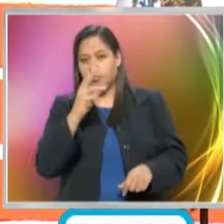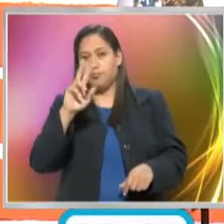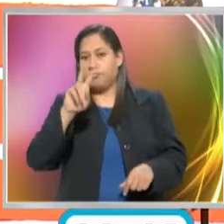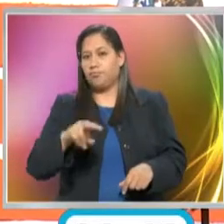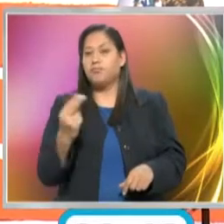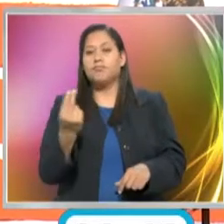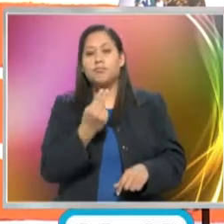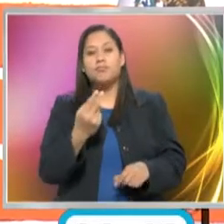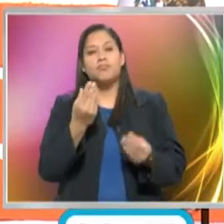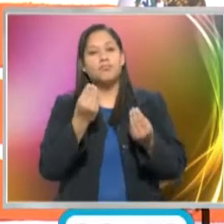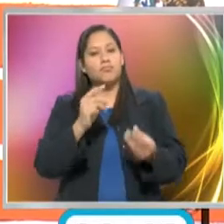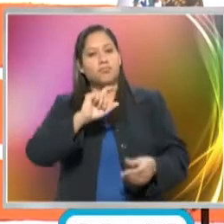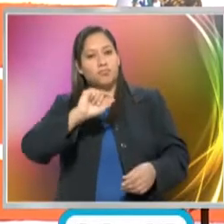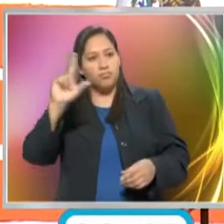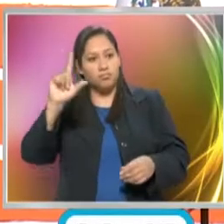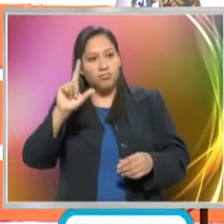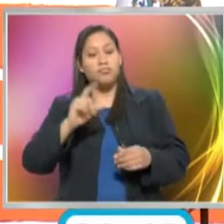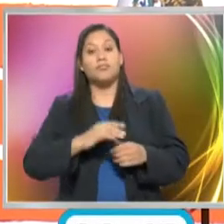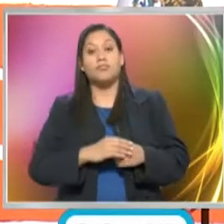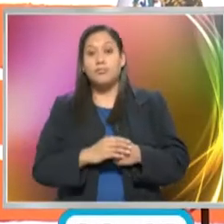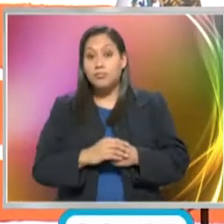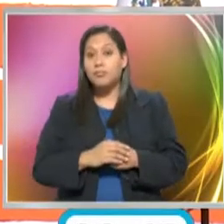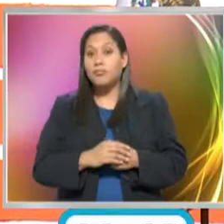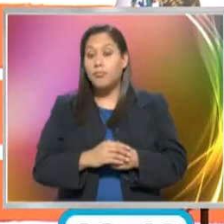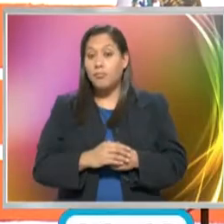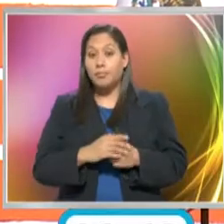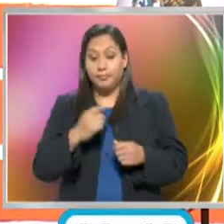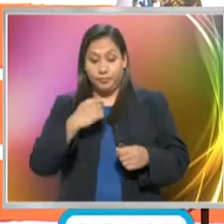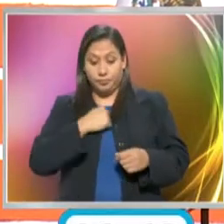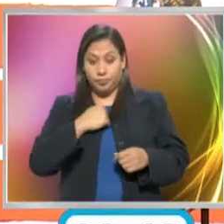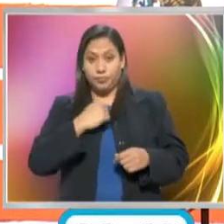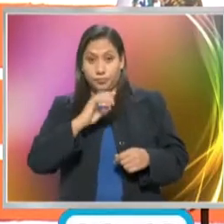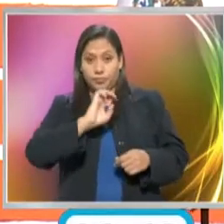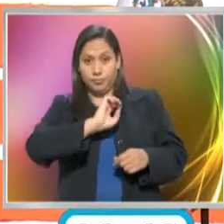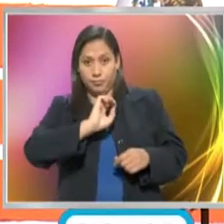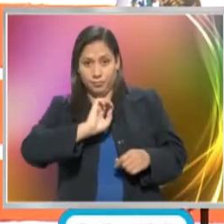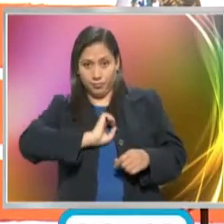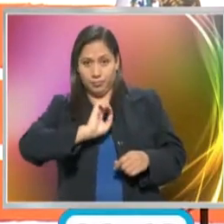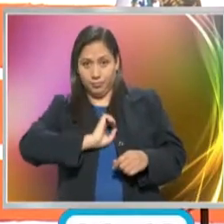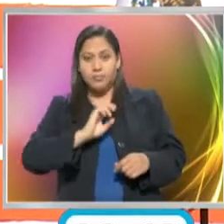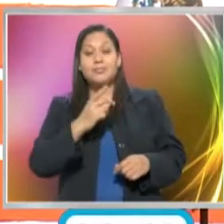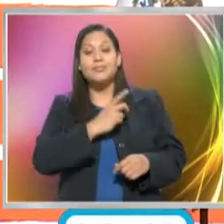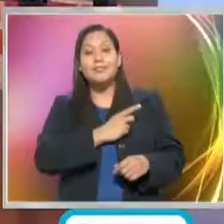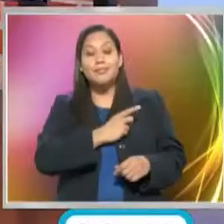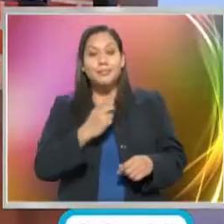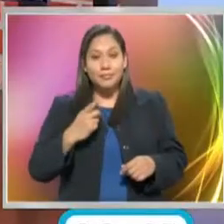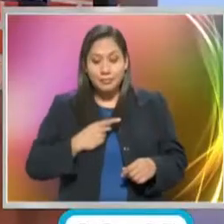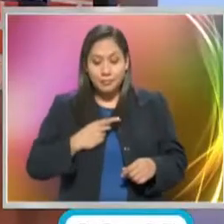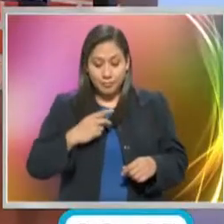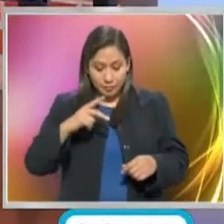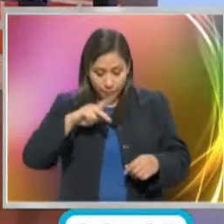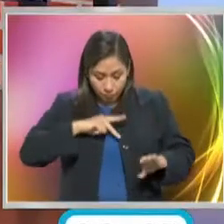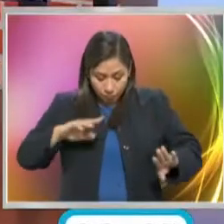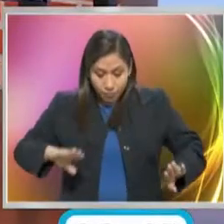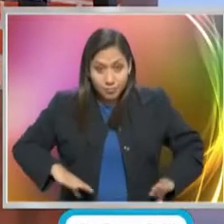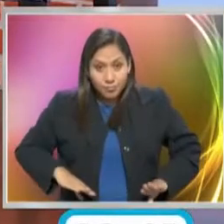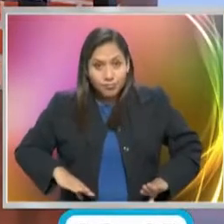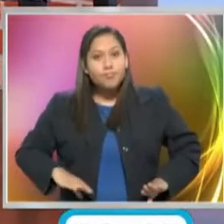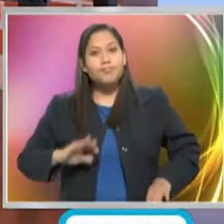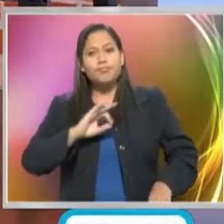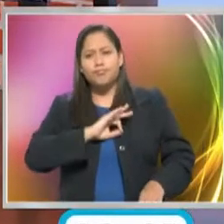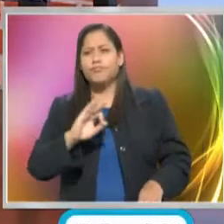Manager? Mira, una persona que tenga la habilidad del uso de las redes sociales, Sí, que le encanta y